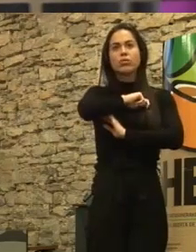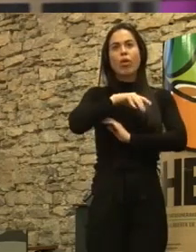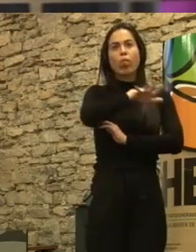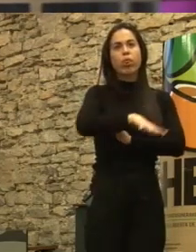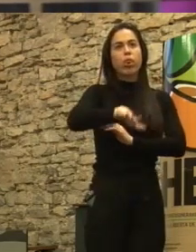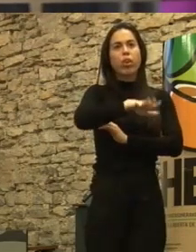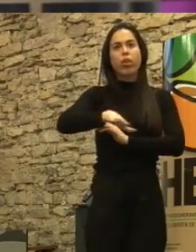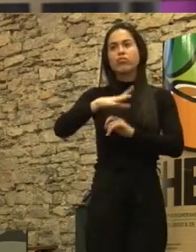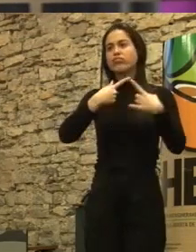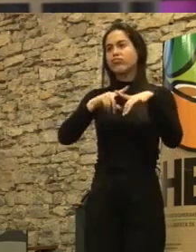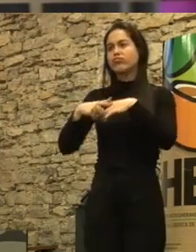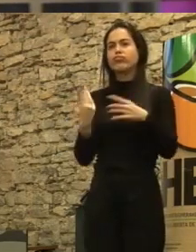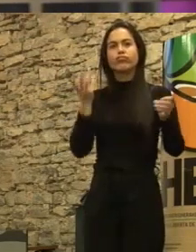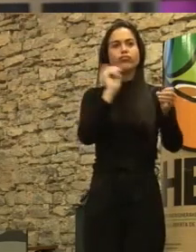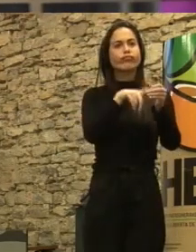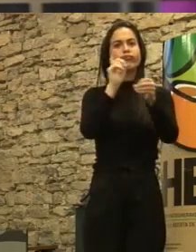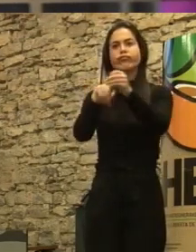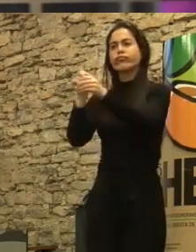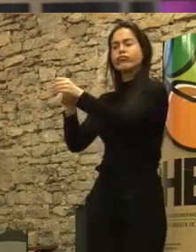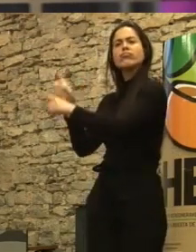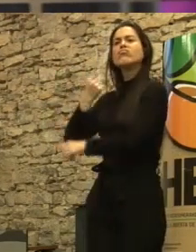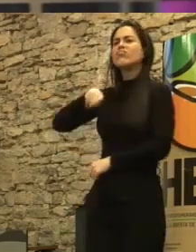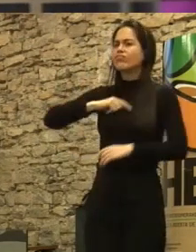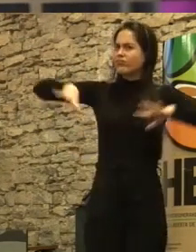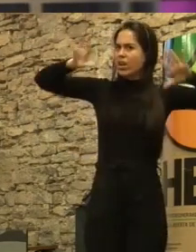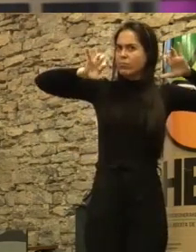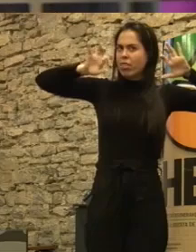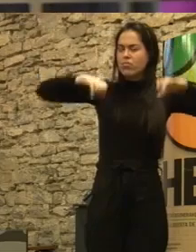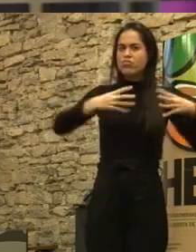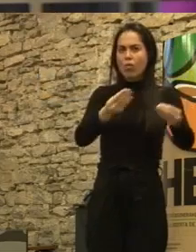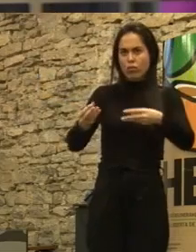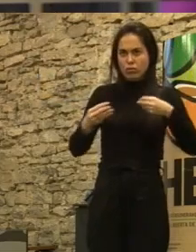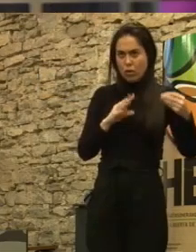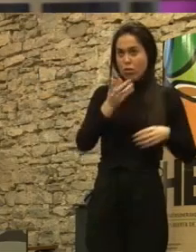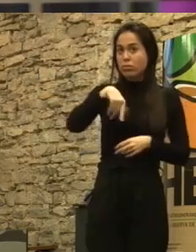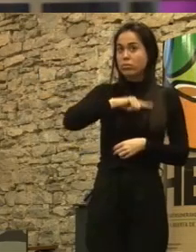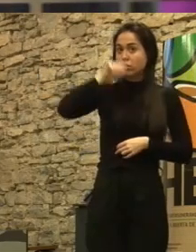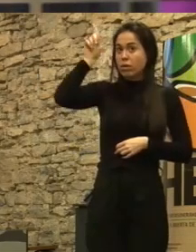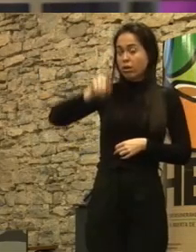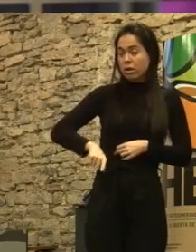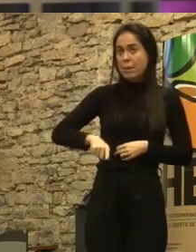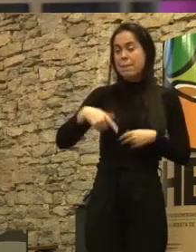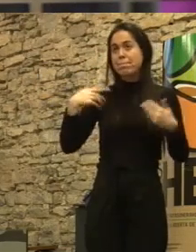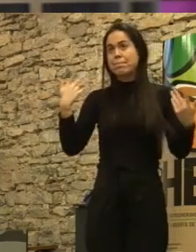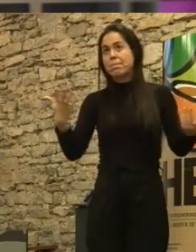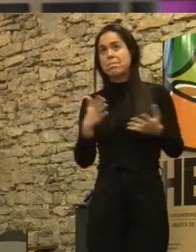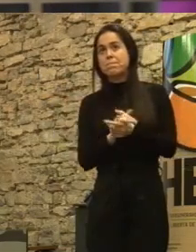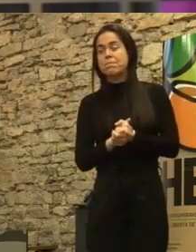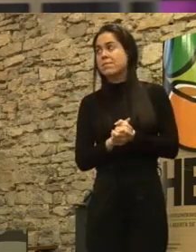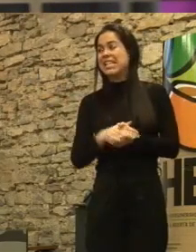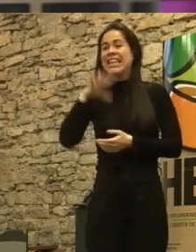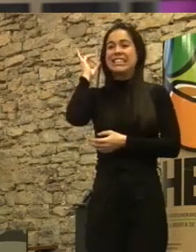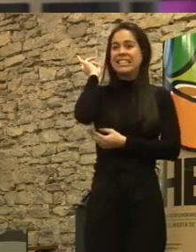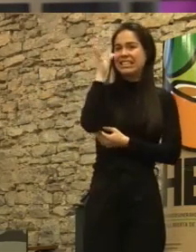algo y además aprendemos mucho de ello. Nos dedicamos también a hacer pues lo que son, digamos,